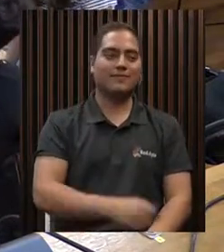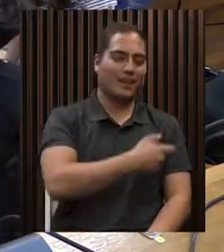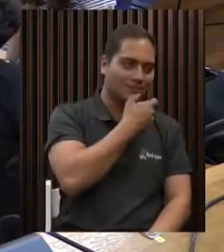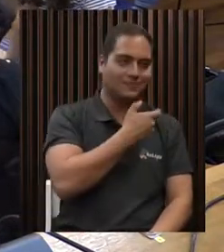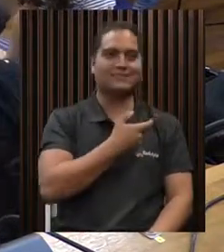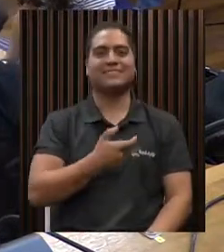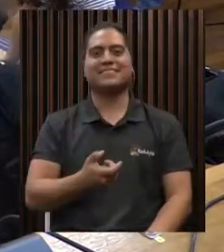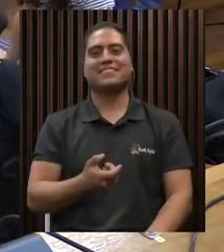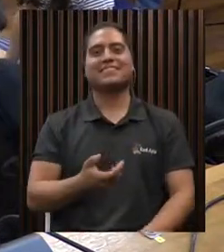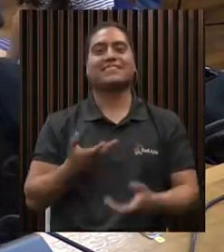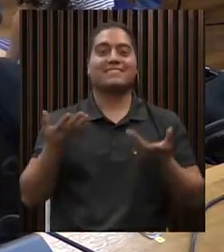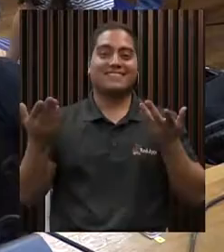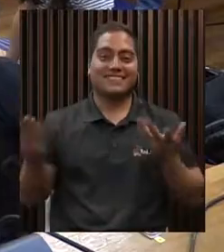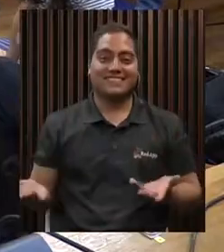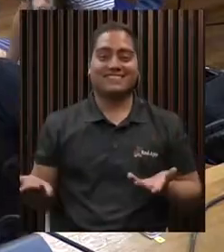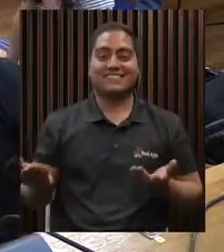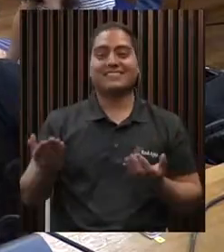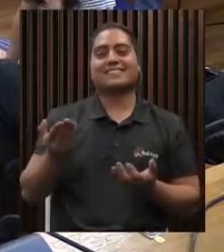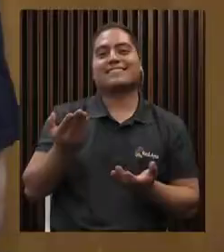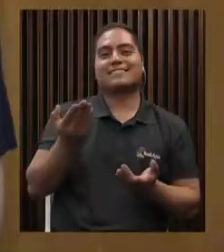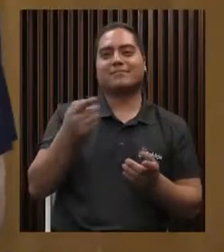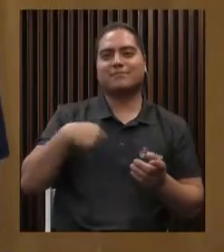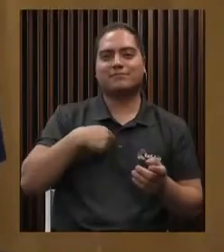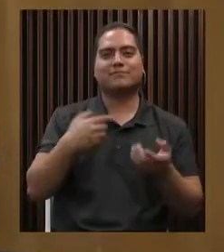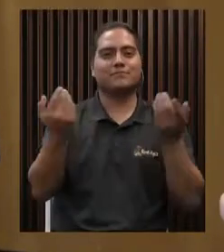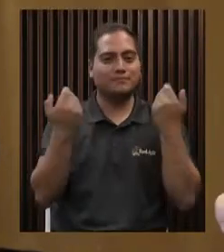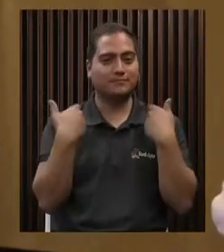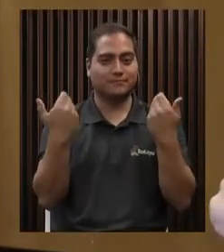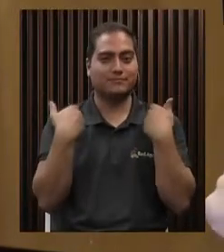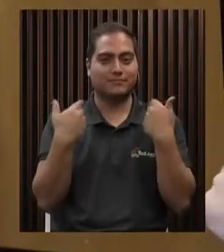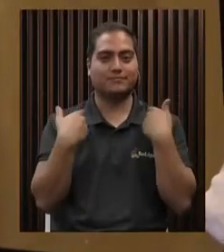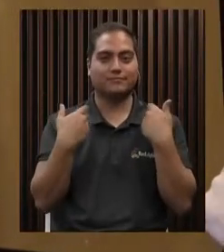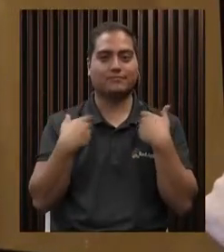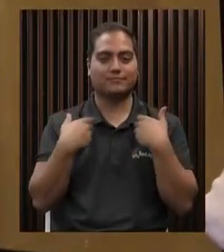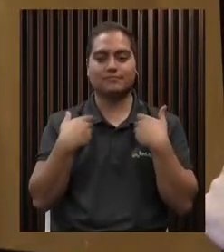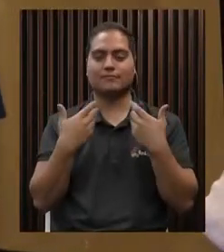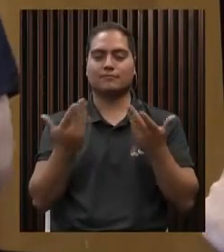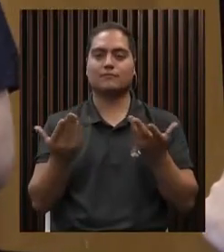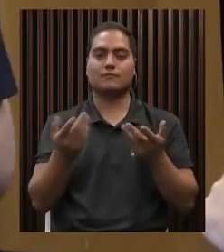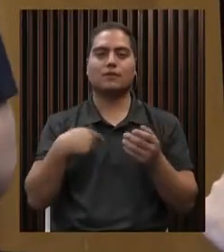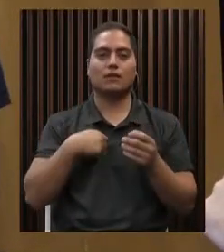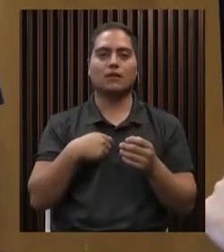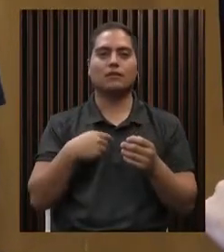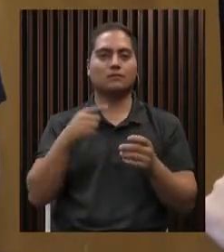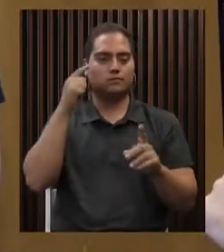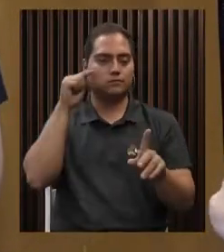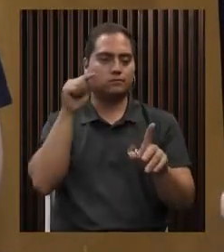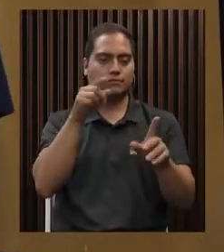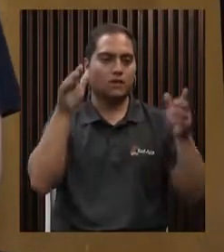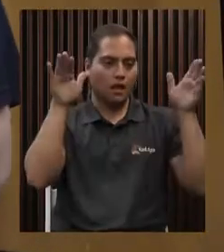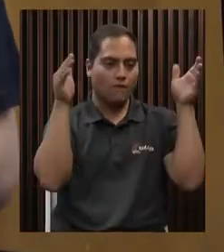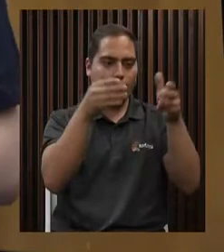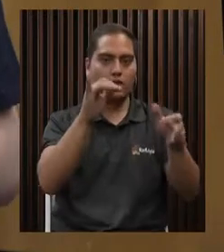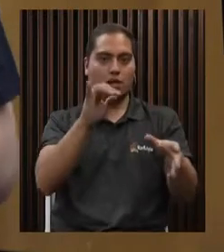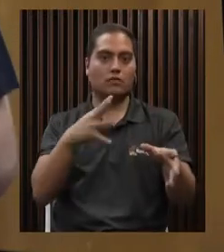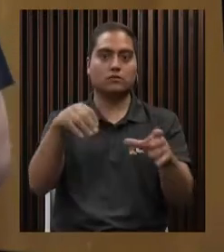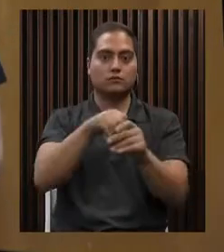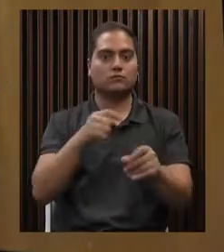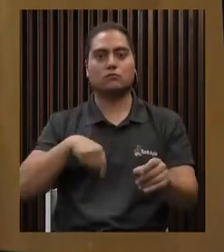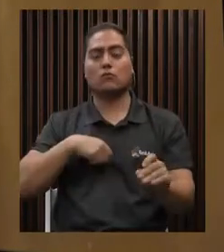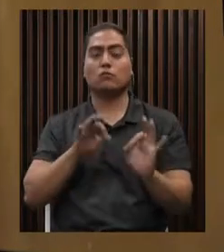Bueno, entonces, de forma práctica, cuando se trata de tener un enfoque inclusivo, por lo general decimos